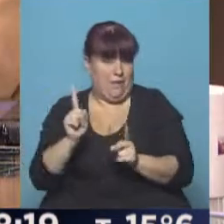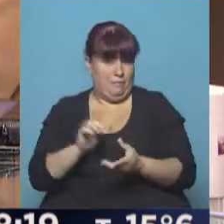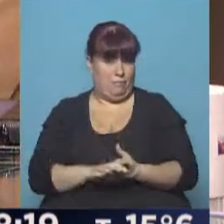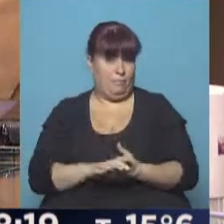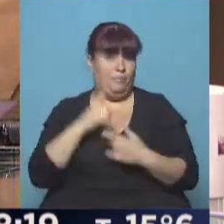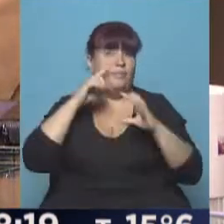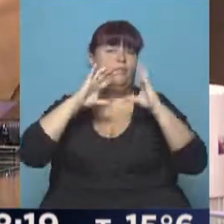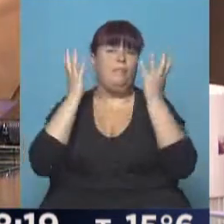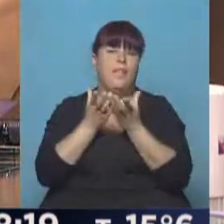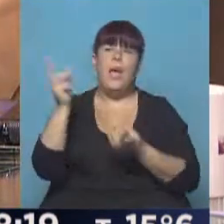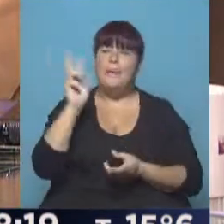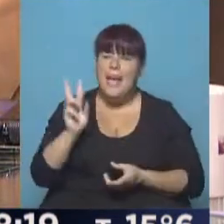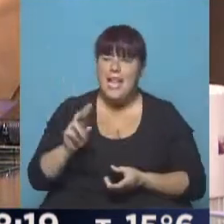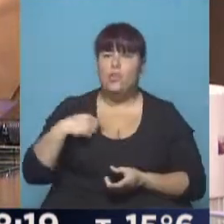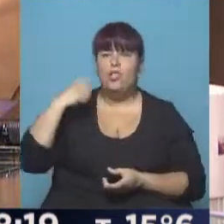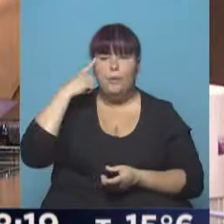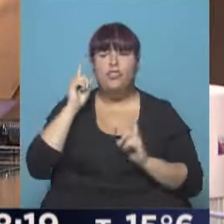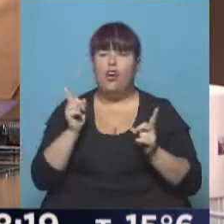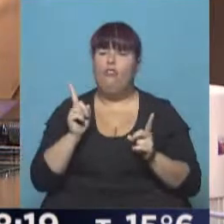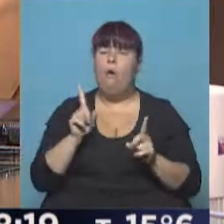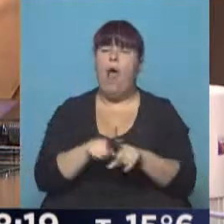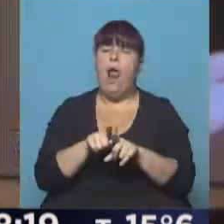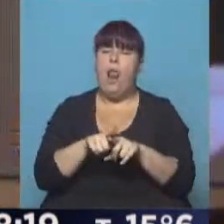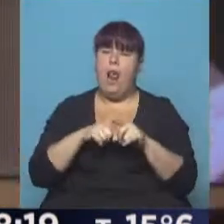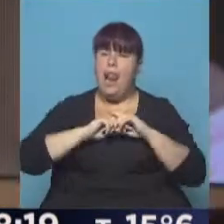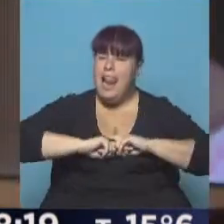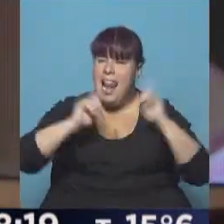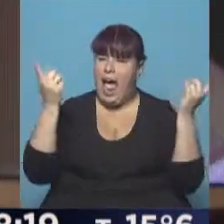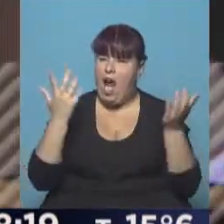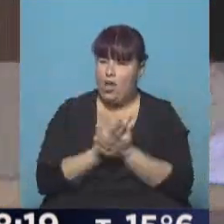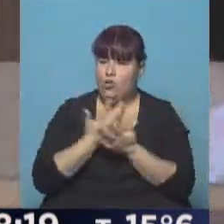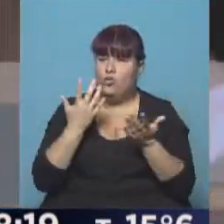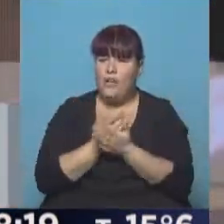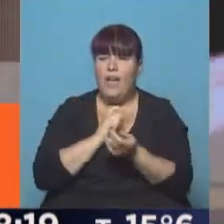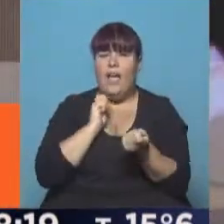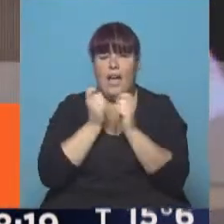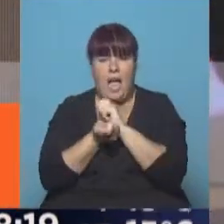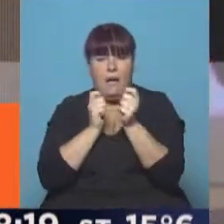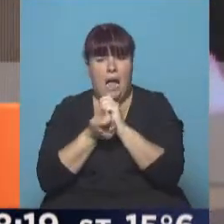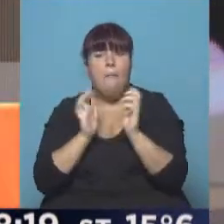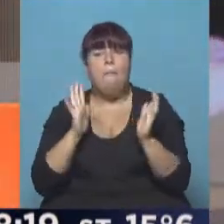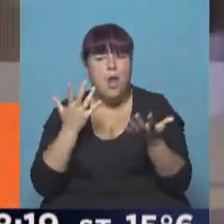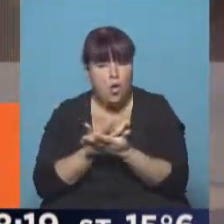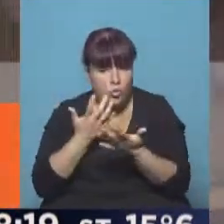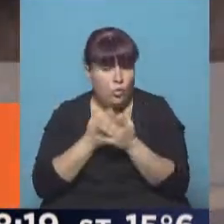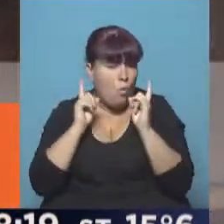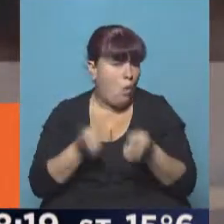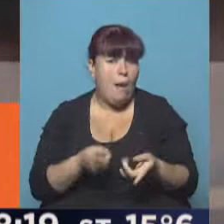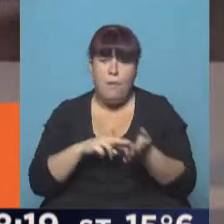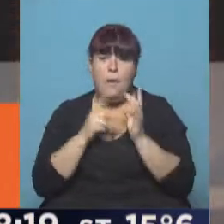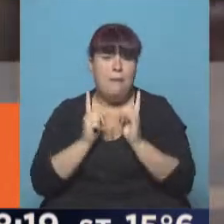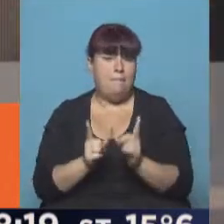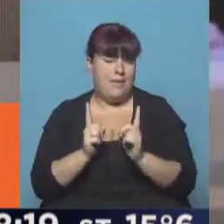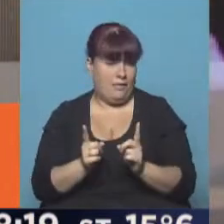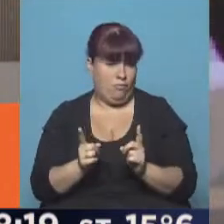la mirada al mundo? Venezuela yo creo que sigue en una prolongada agonía que va cambiando de forma, pero que la cuestión de fondo sigue siendo